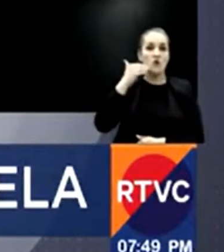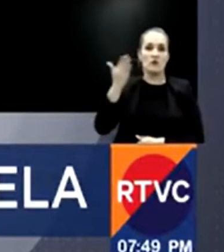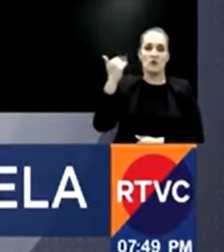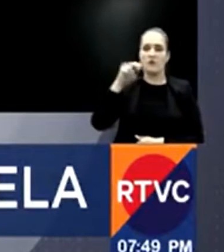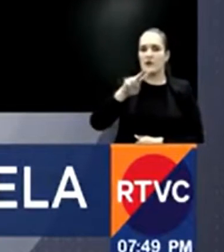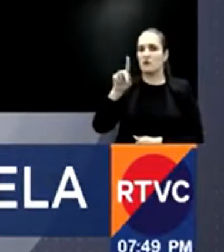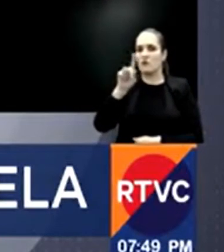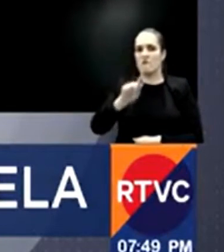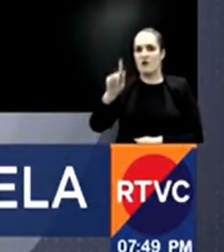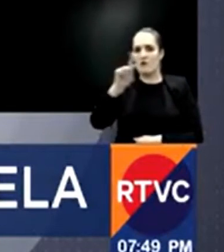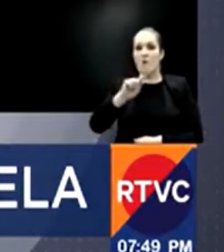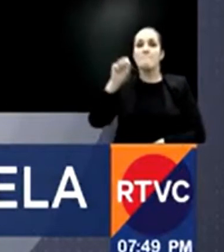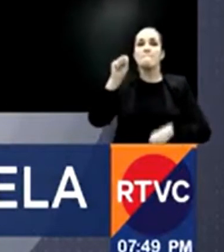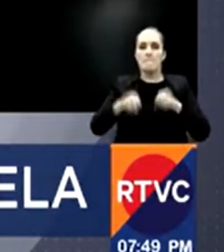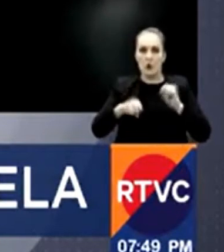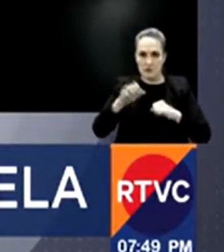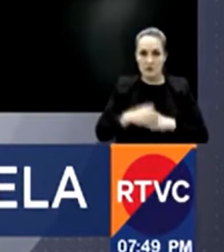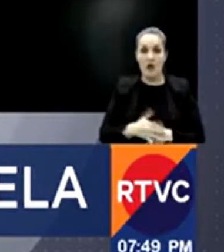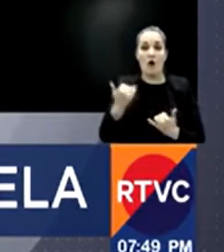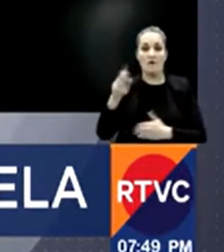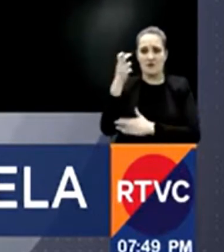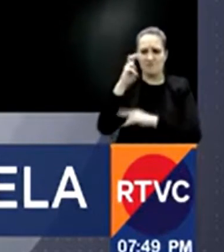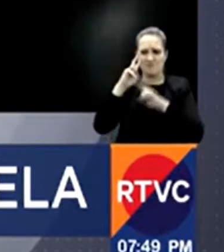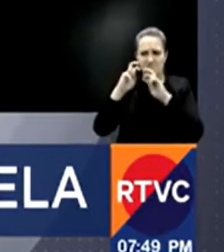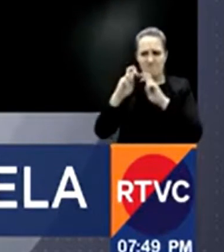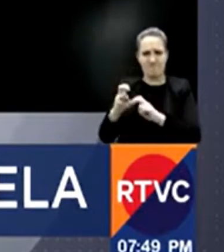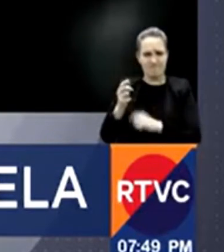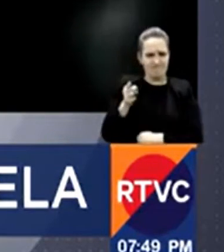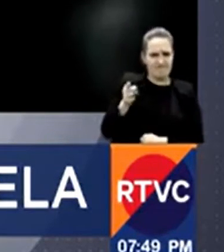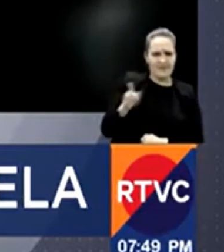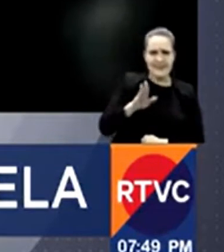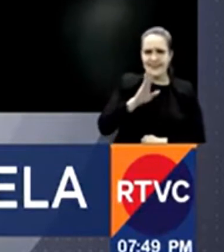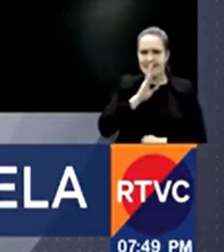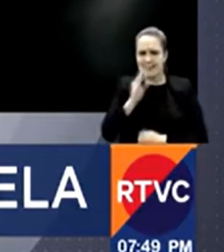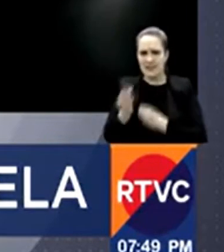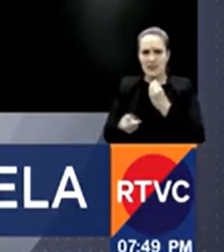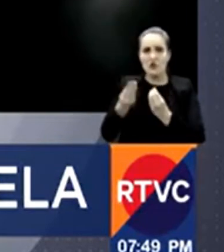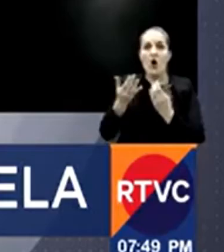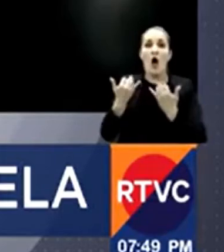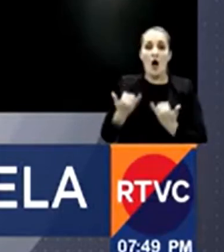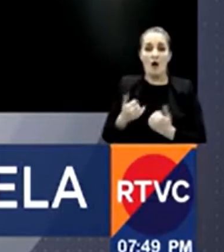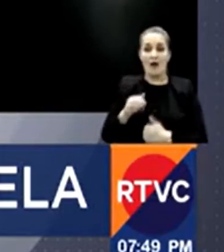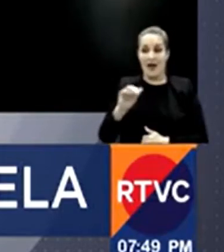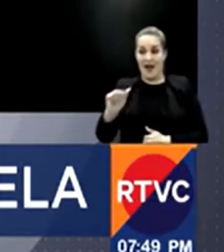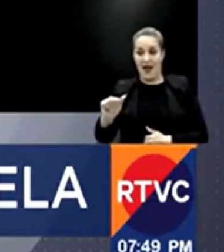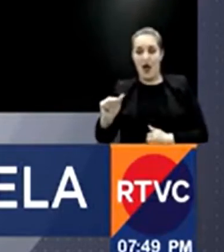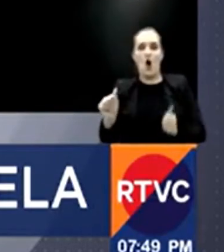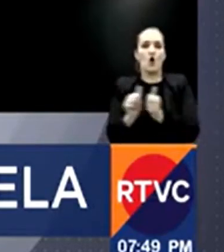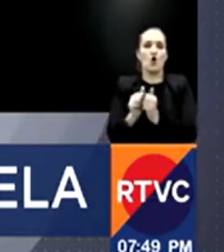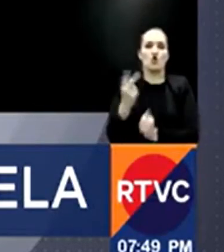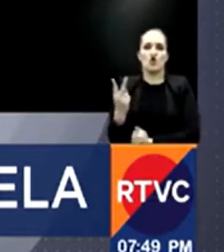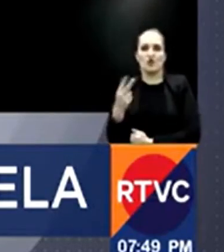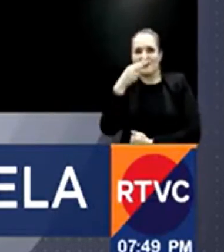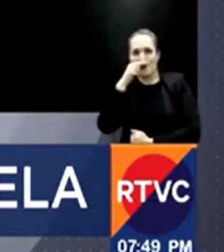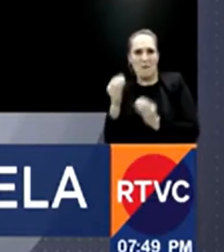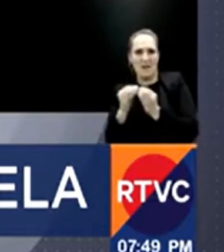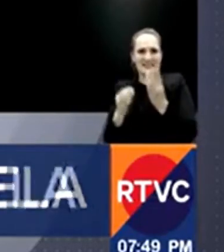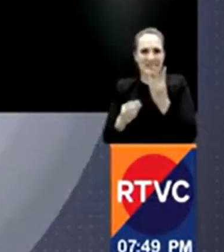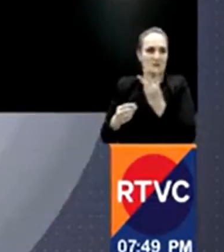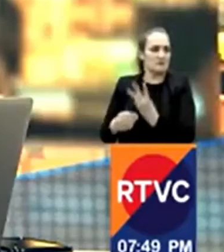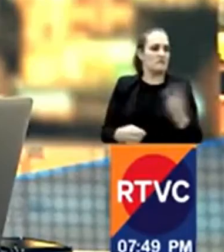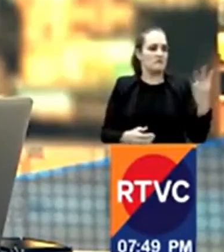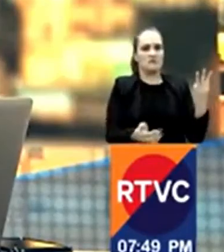de febrero. La Fiscalía ya abrió una investigación al respecto y actualmente ella y otros 2 menores se encuentran bajo la protección del